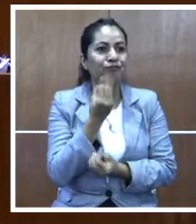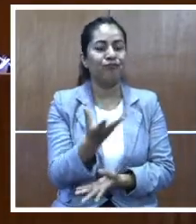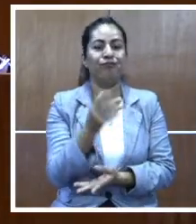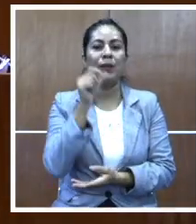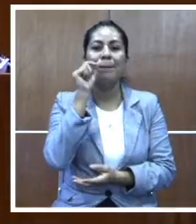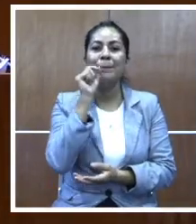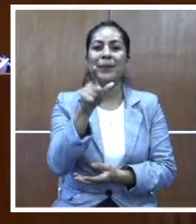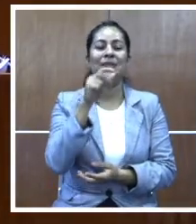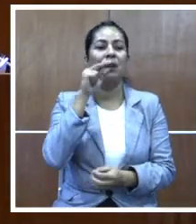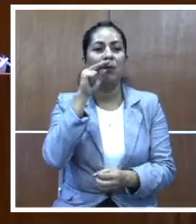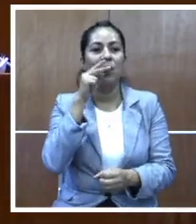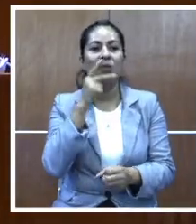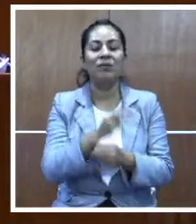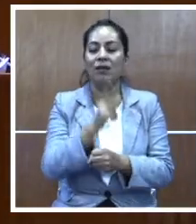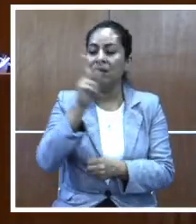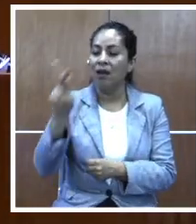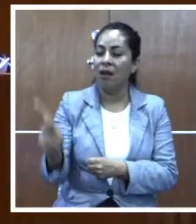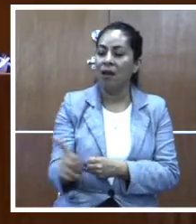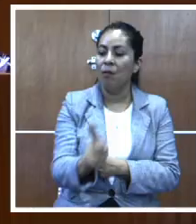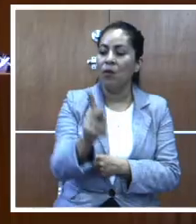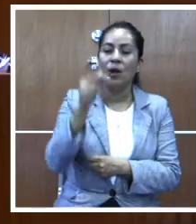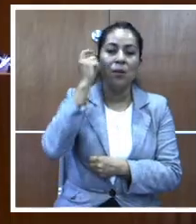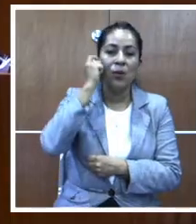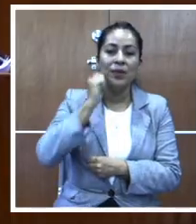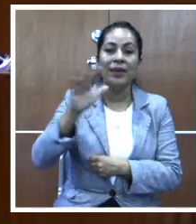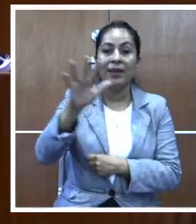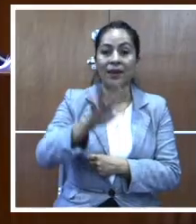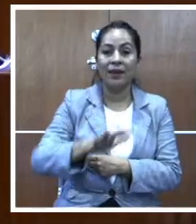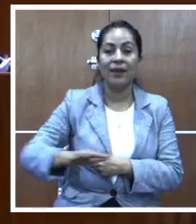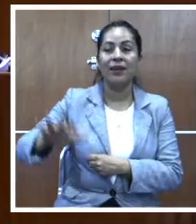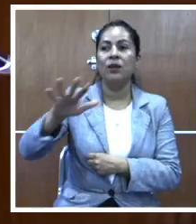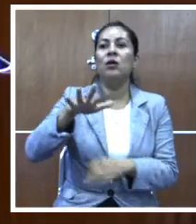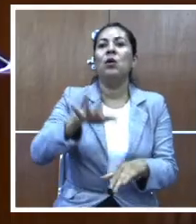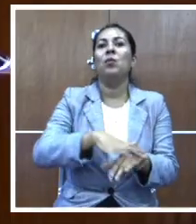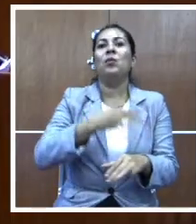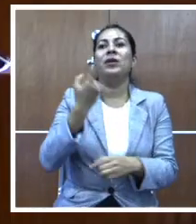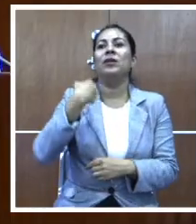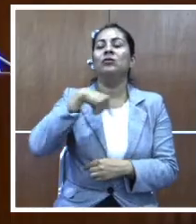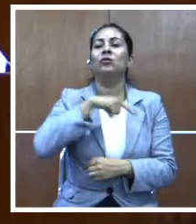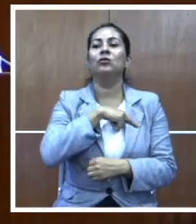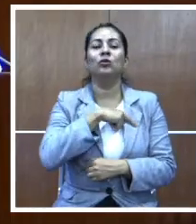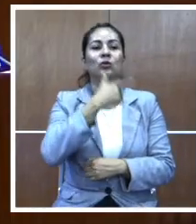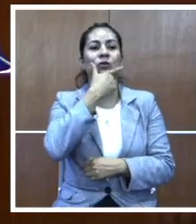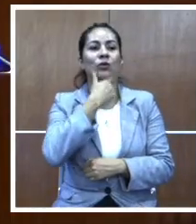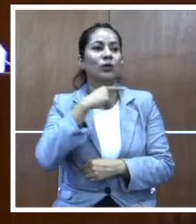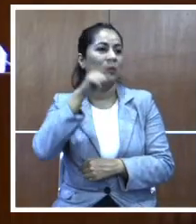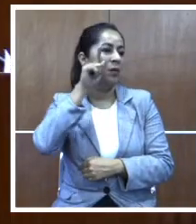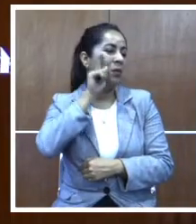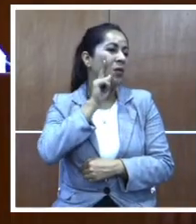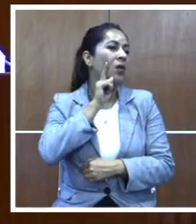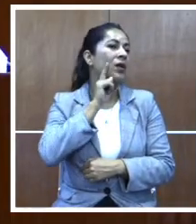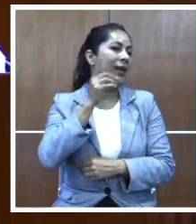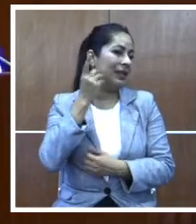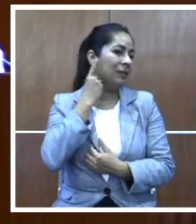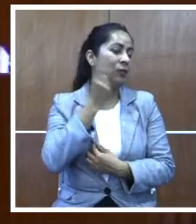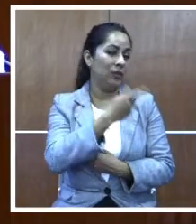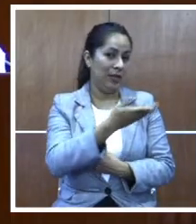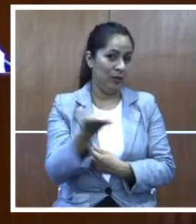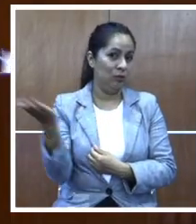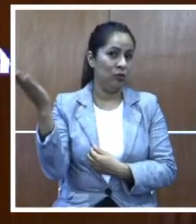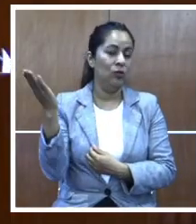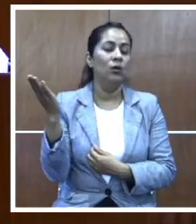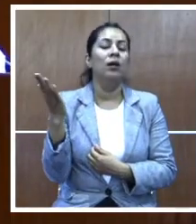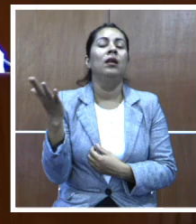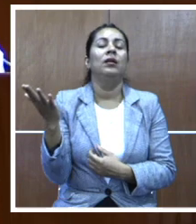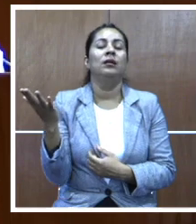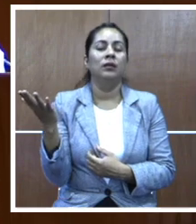la voluntad del pueblo guerrerense, porque somos nosotras y nosotros, las y los diputados, quienes